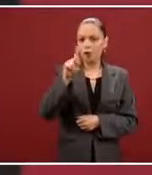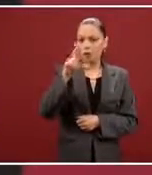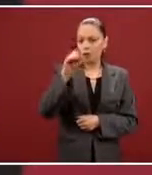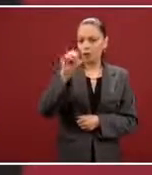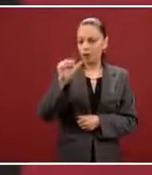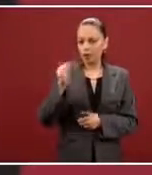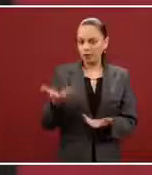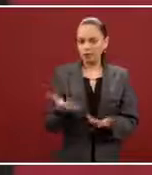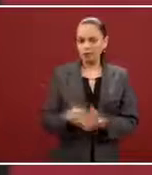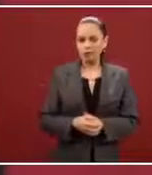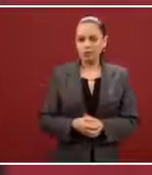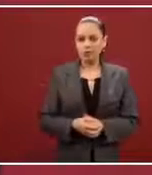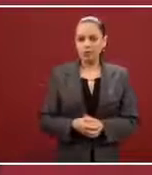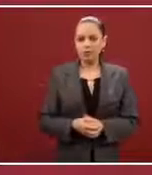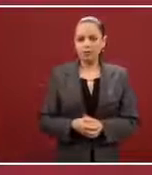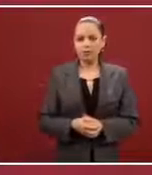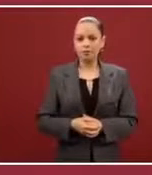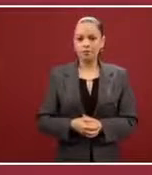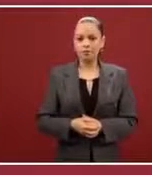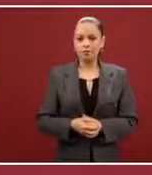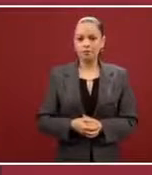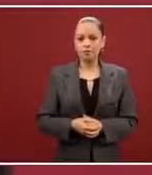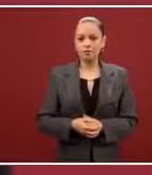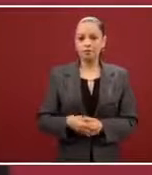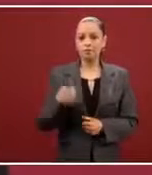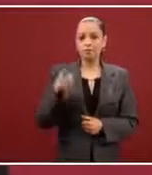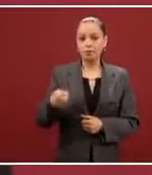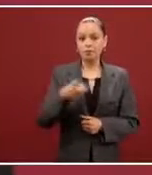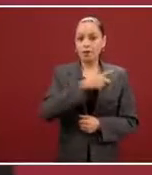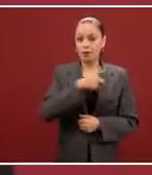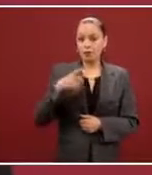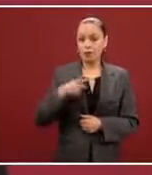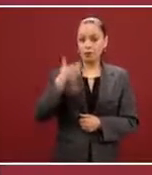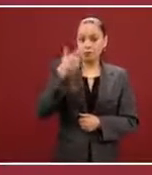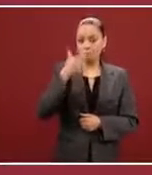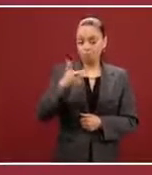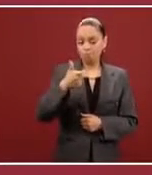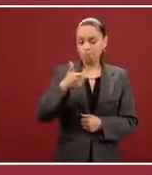de convertir las deudas privadas en deuda pública?